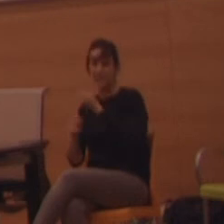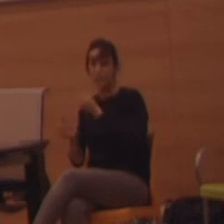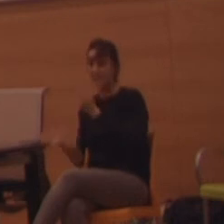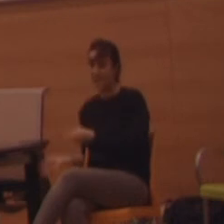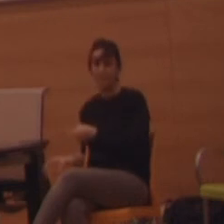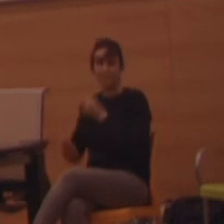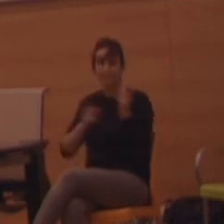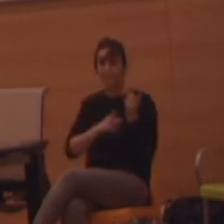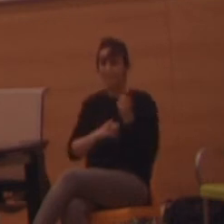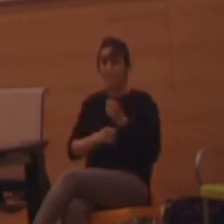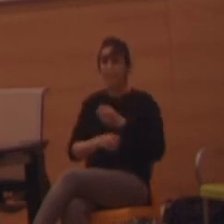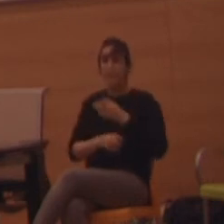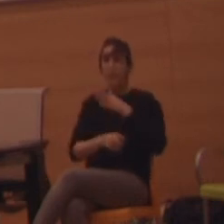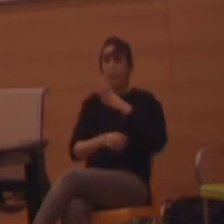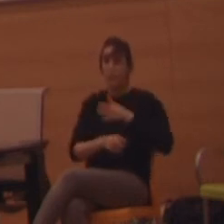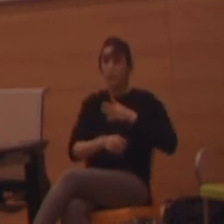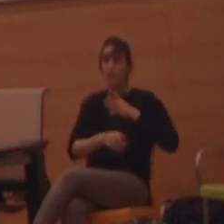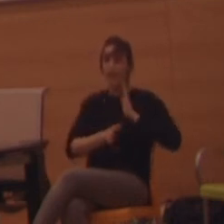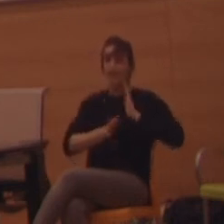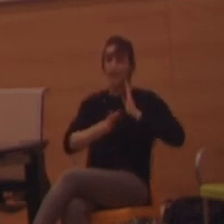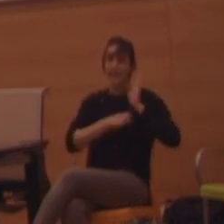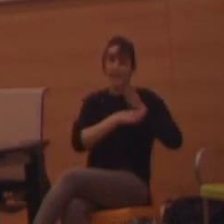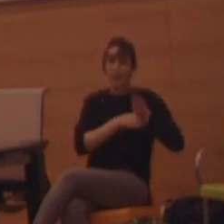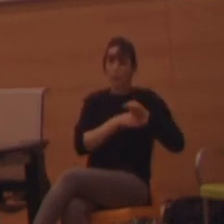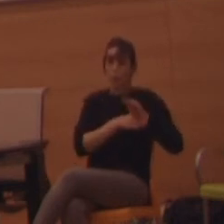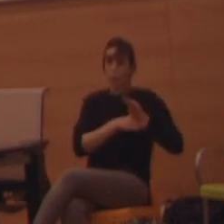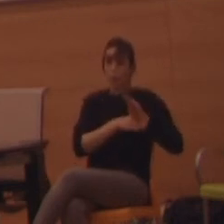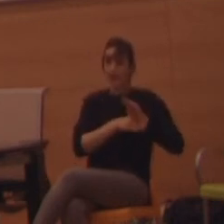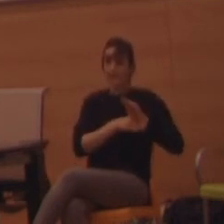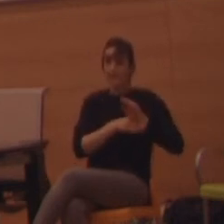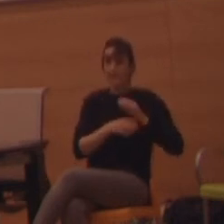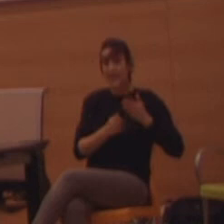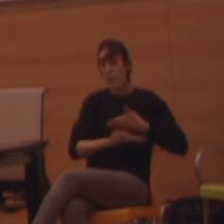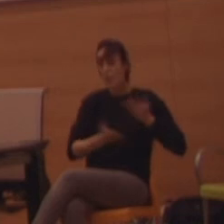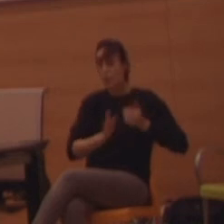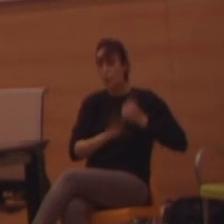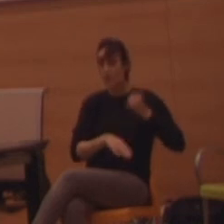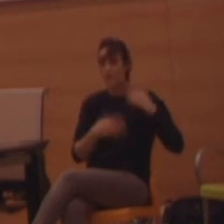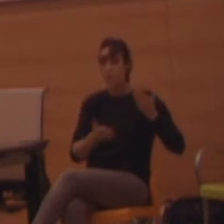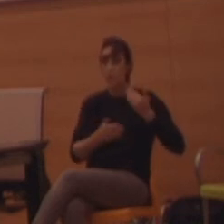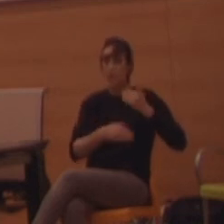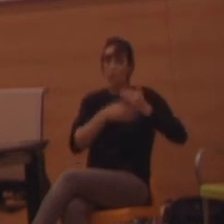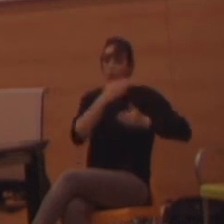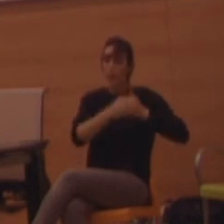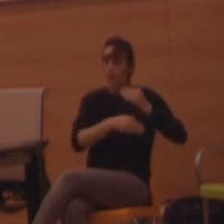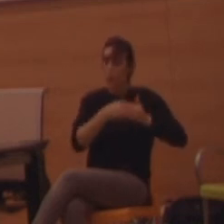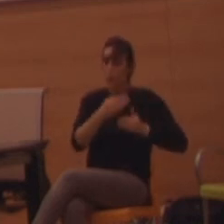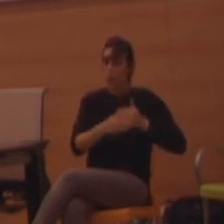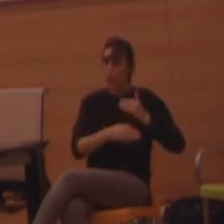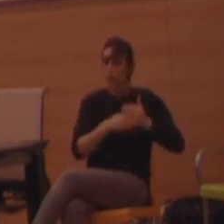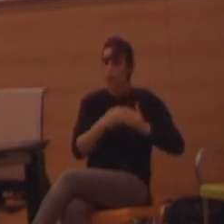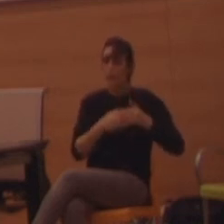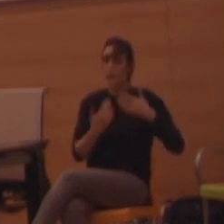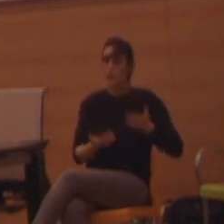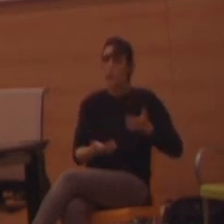y hay una denuncia, si tú no curaste con lo que mandaron, a lo mejor te empapela. Entonces el pie no evolucionaba, le iban a hacer